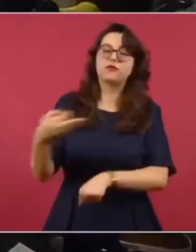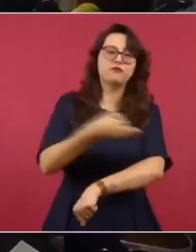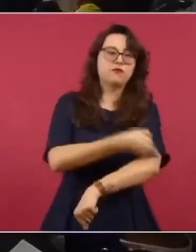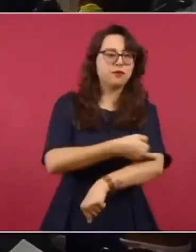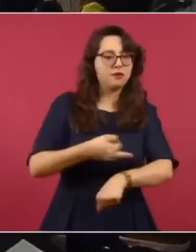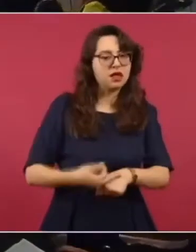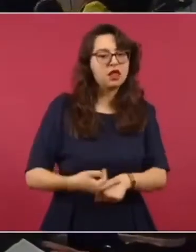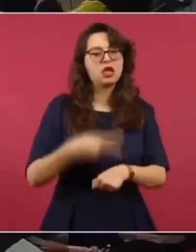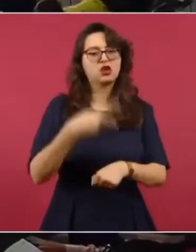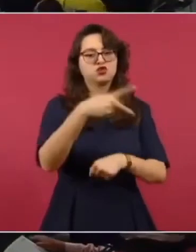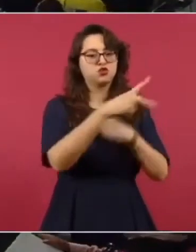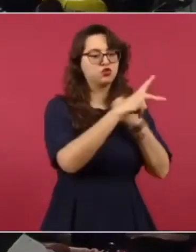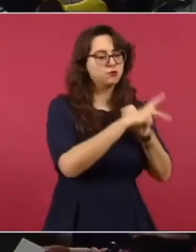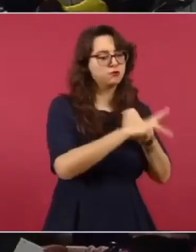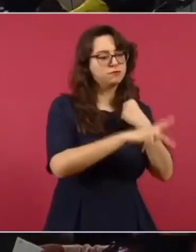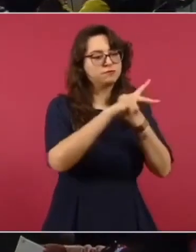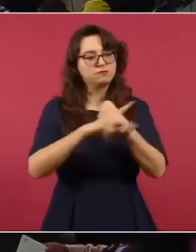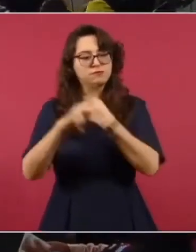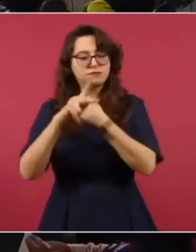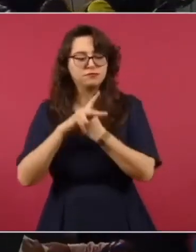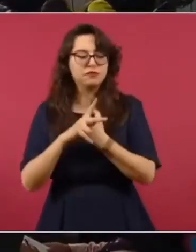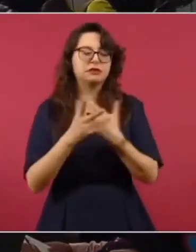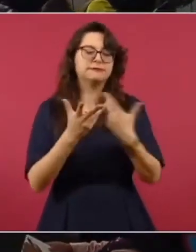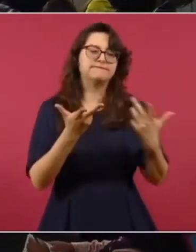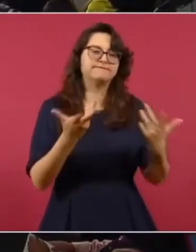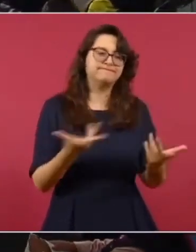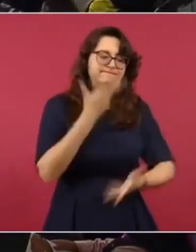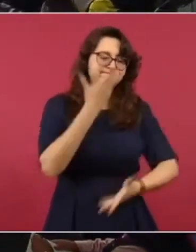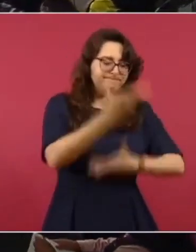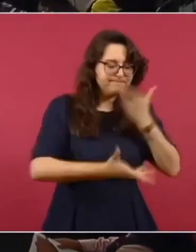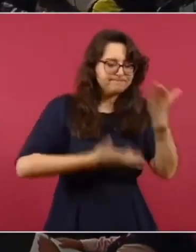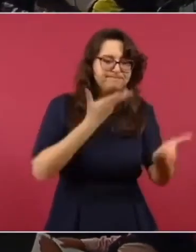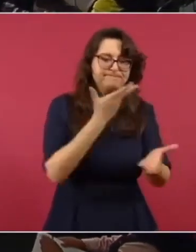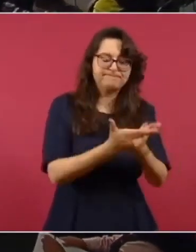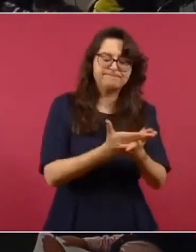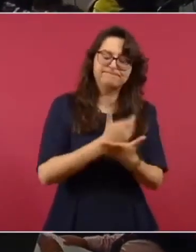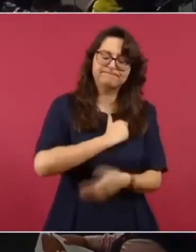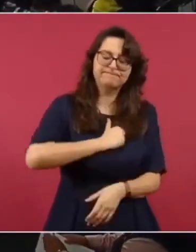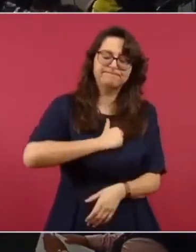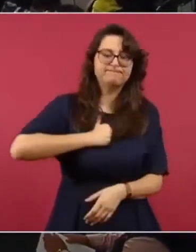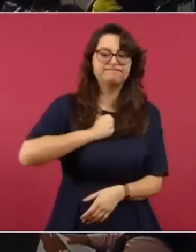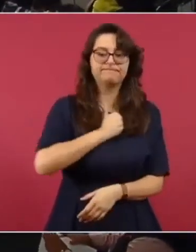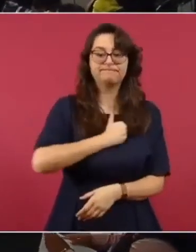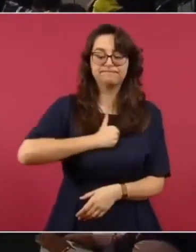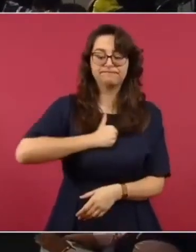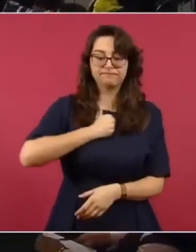Mi más profundo pésame a familiares, a